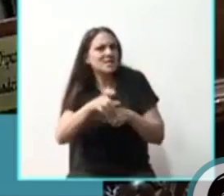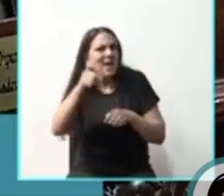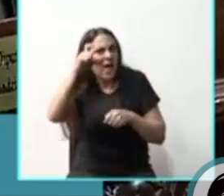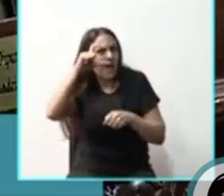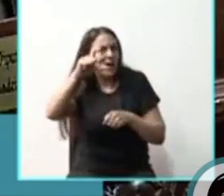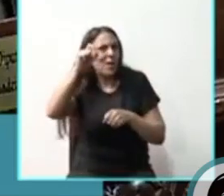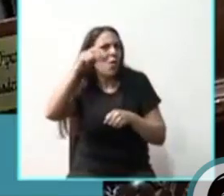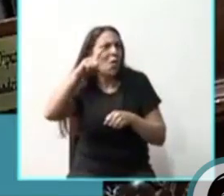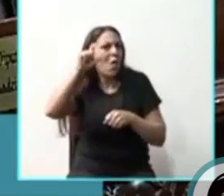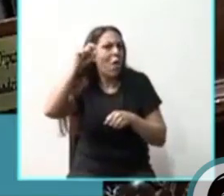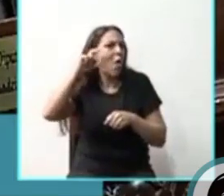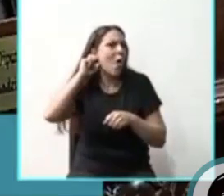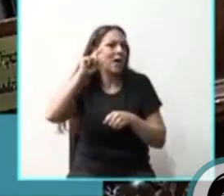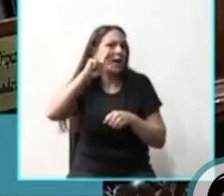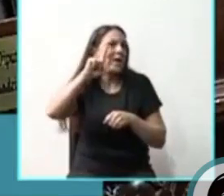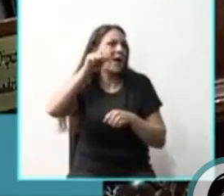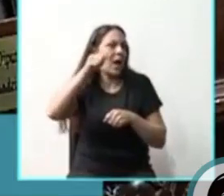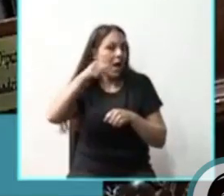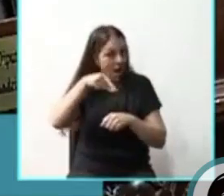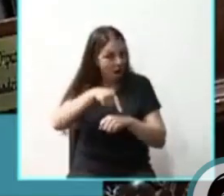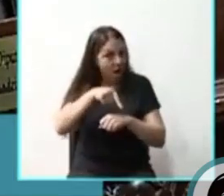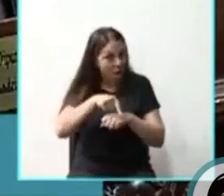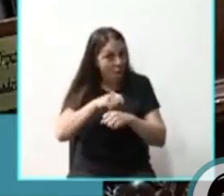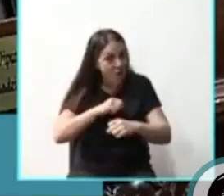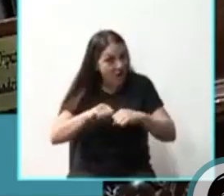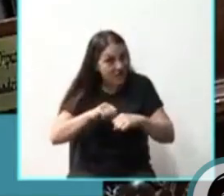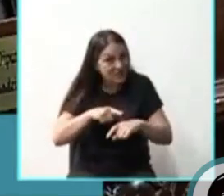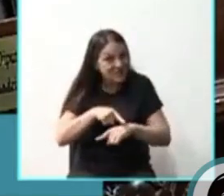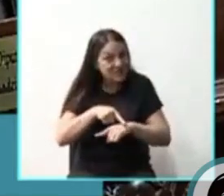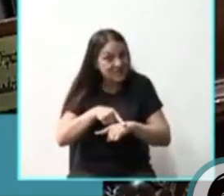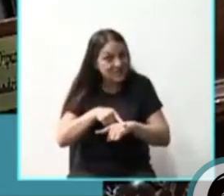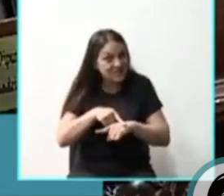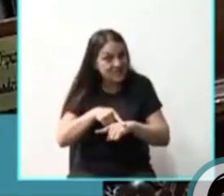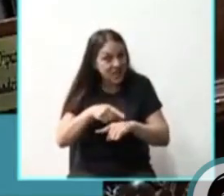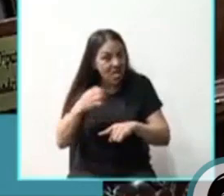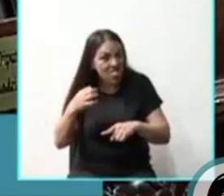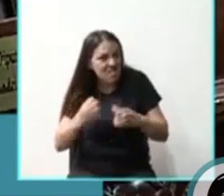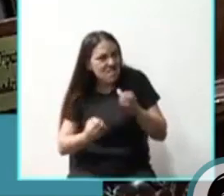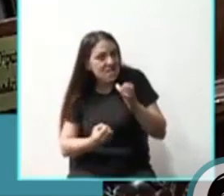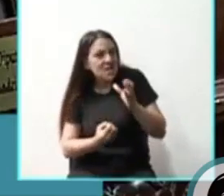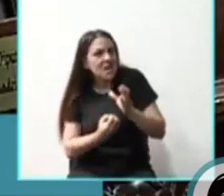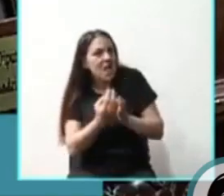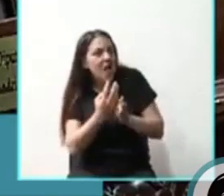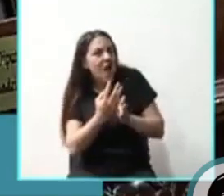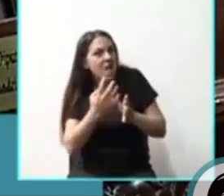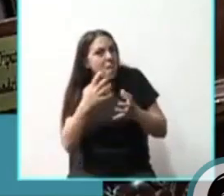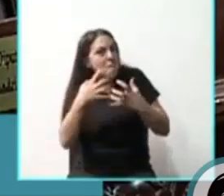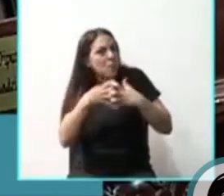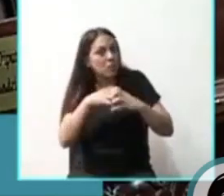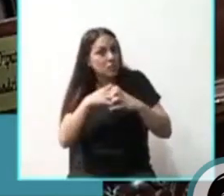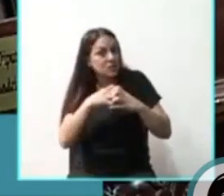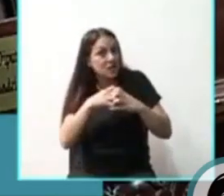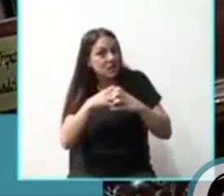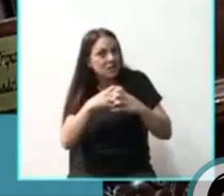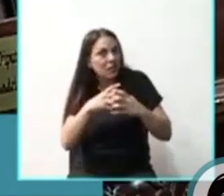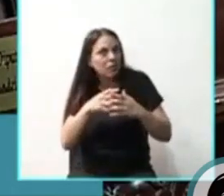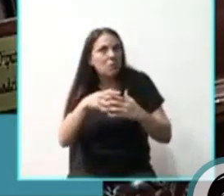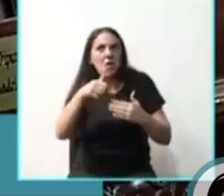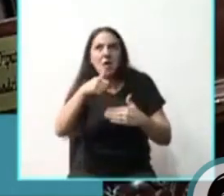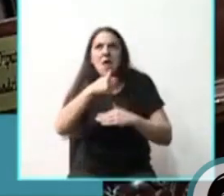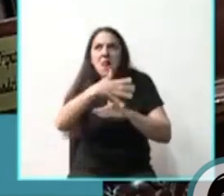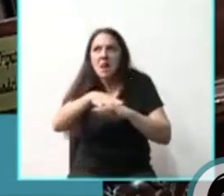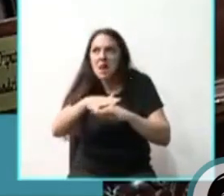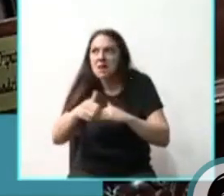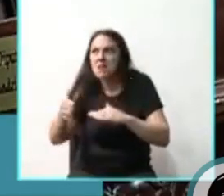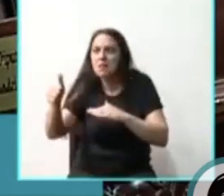viviendo de las mayores crisis ecológicas lo que hay que hacer es un proyecto que le gana espacio al río que vaya contra los espacios